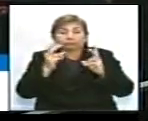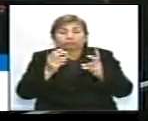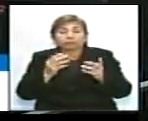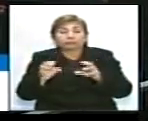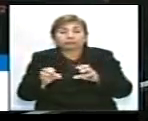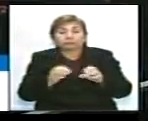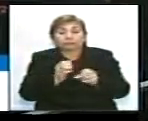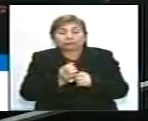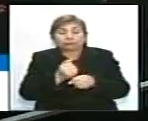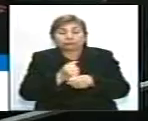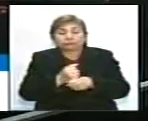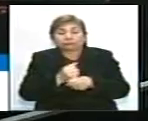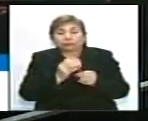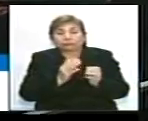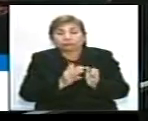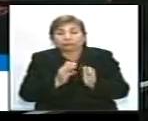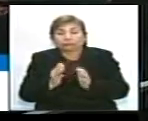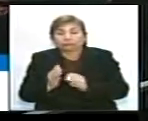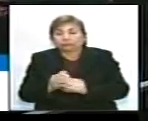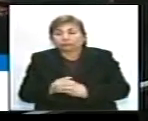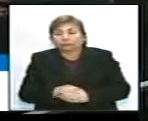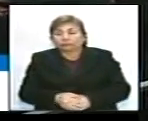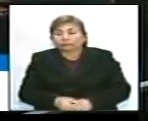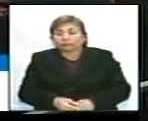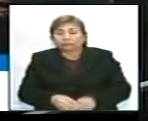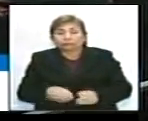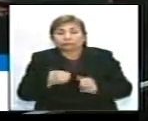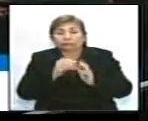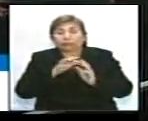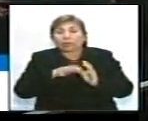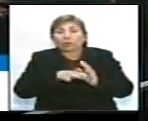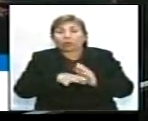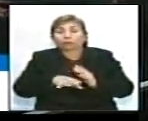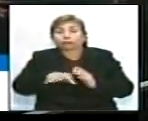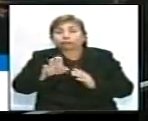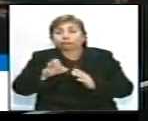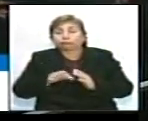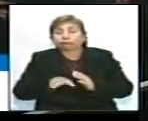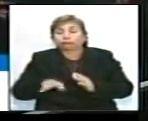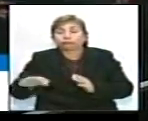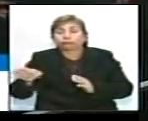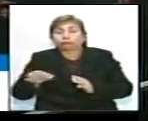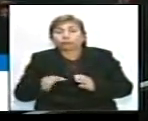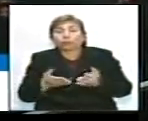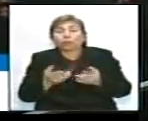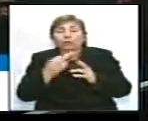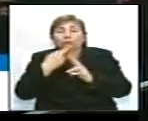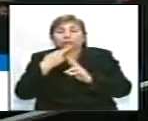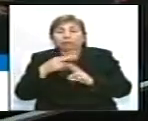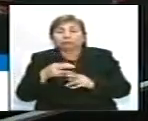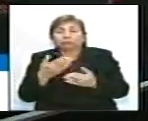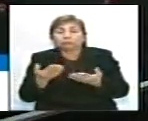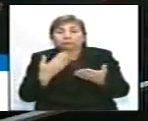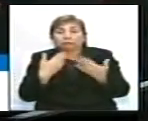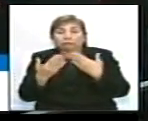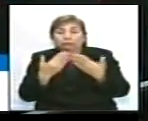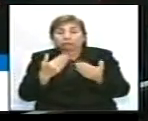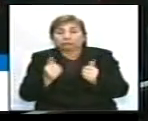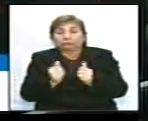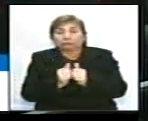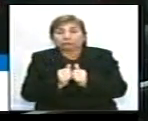efectuando el mantenimiento de los sistemas de drenaje y cuáles han sido estos resultados. Y si hay una conversación con